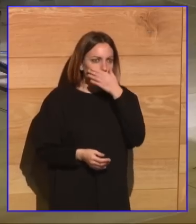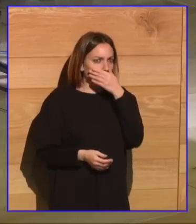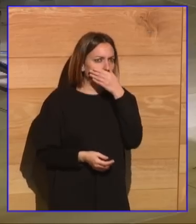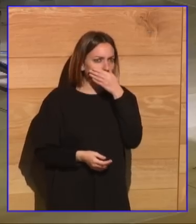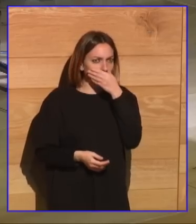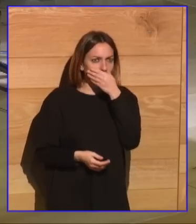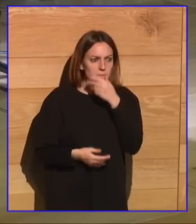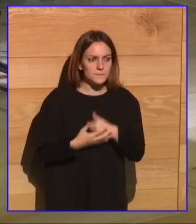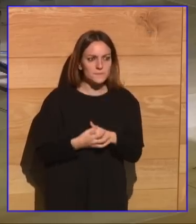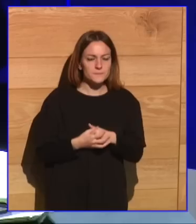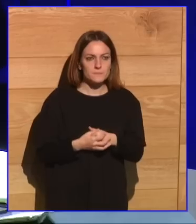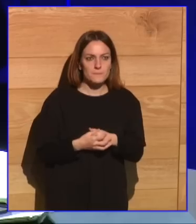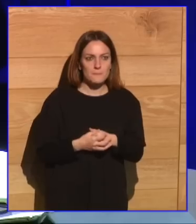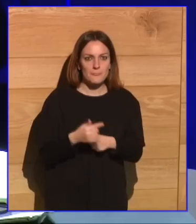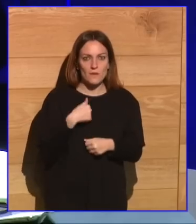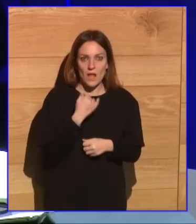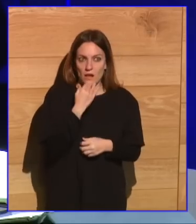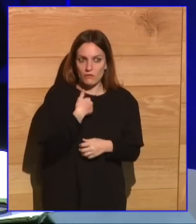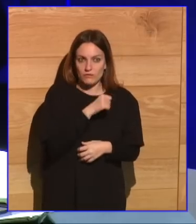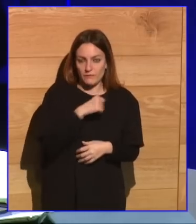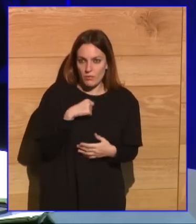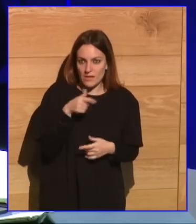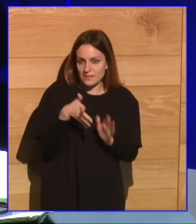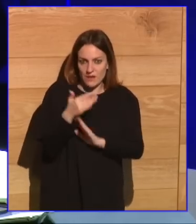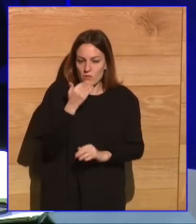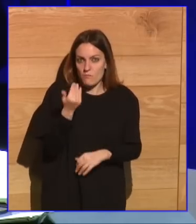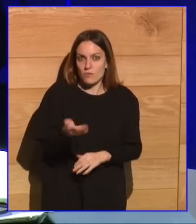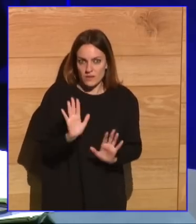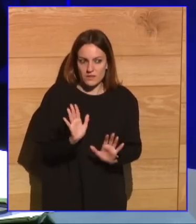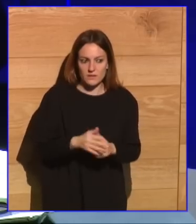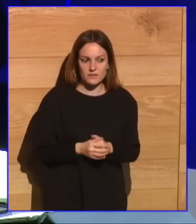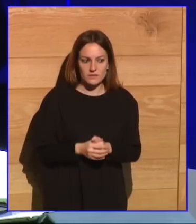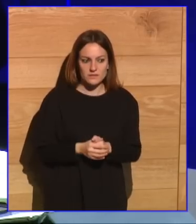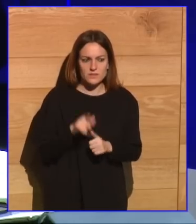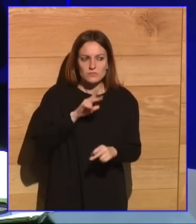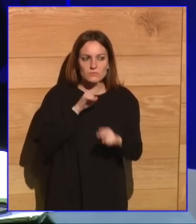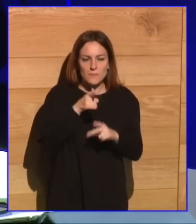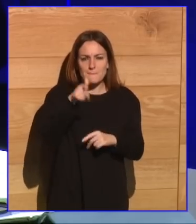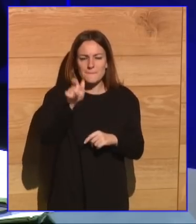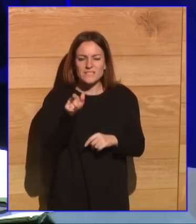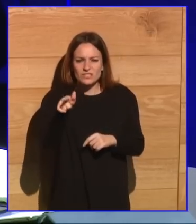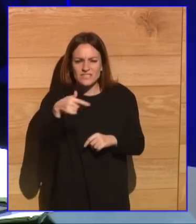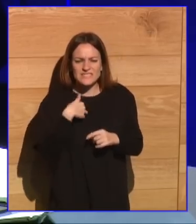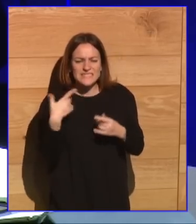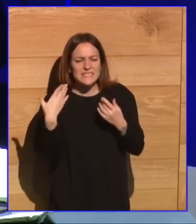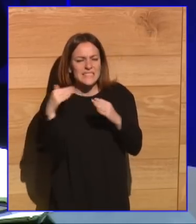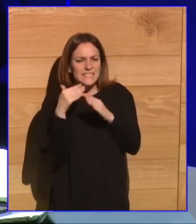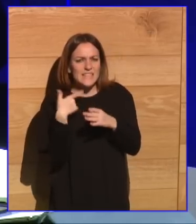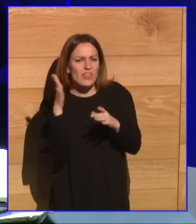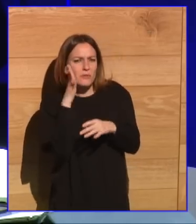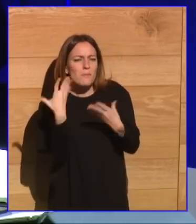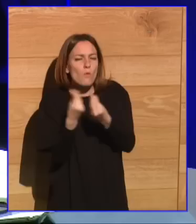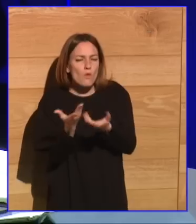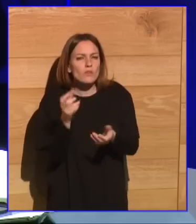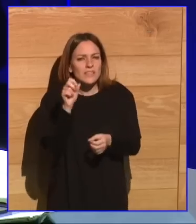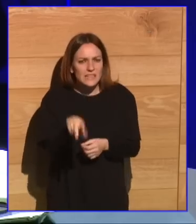Bueno, porque considero que la iniciativa individual es fundamental. Le dices a lo mejor, ¿cómo se llamaba aquel que dormía en mi casa? ¿No? Algo así como muy... que estuviera